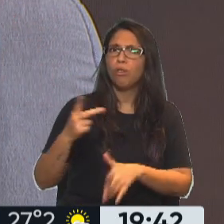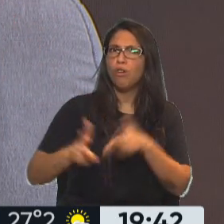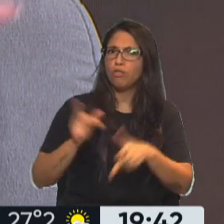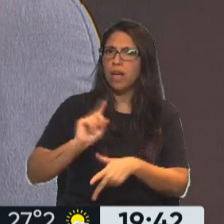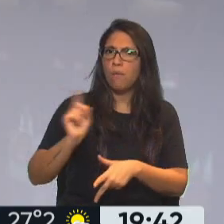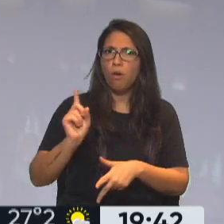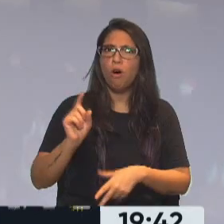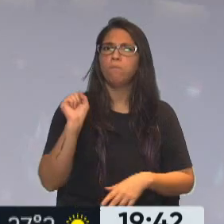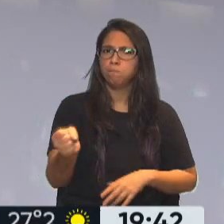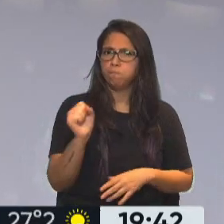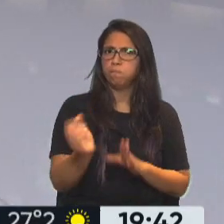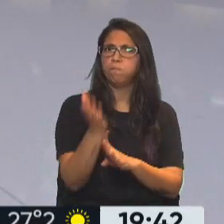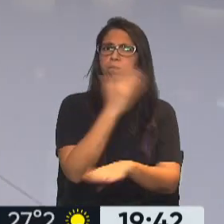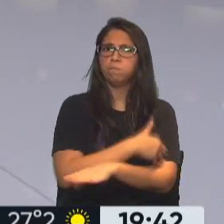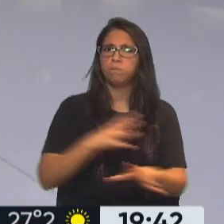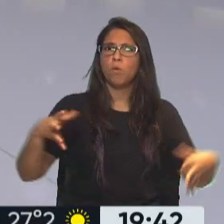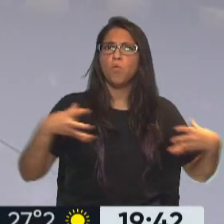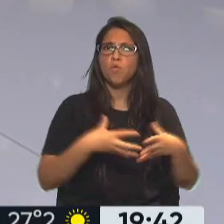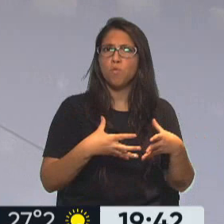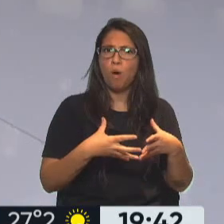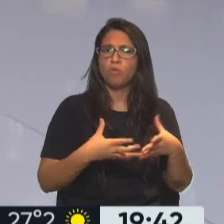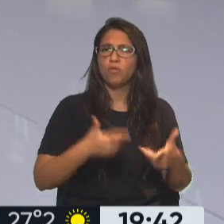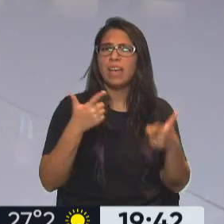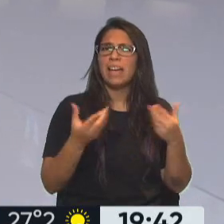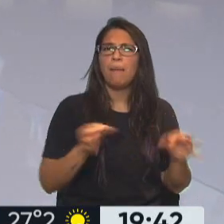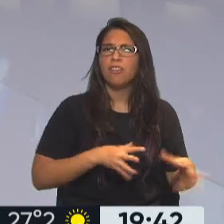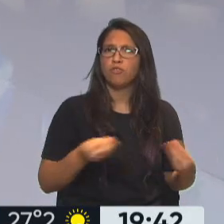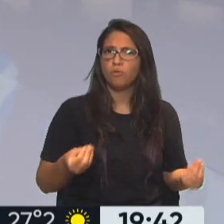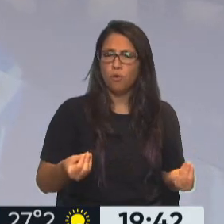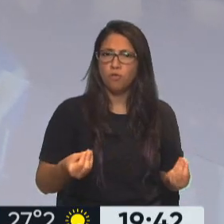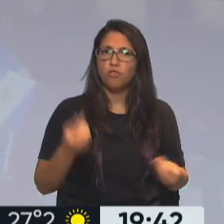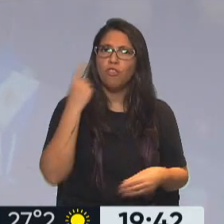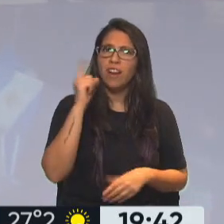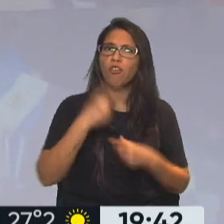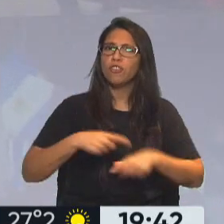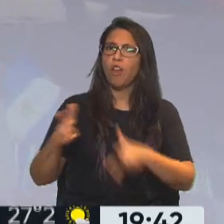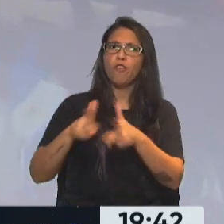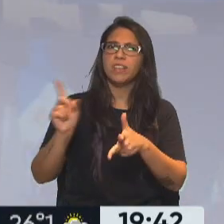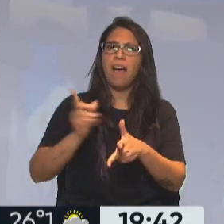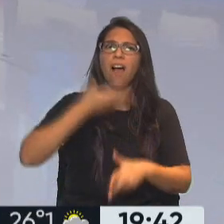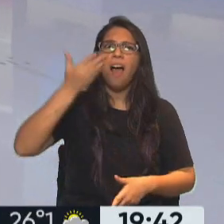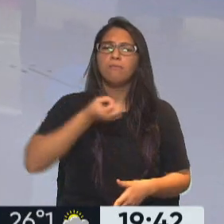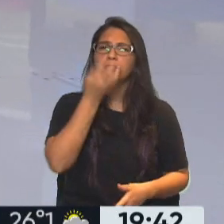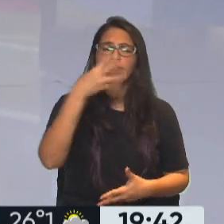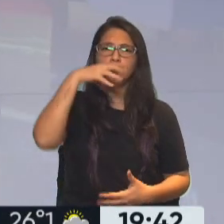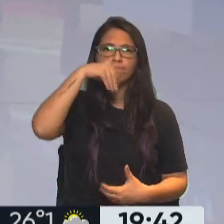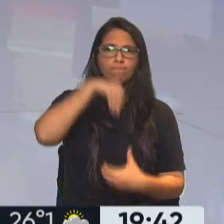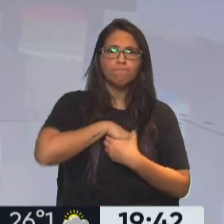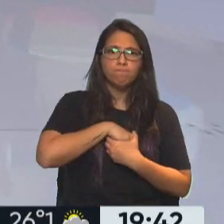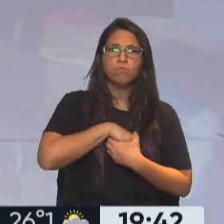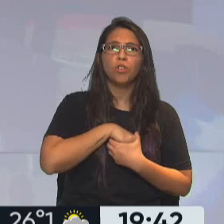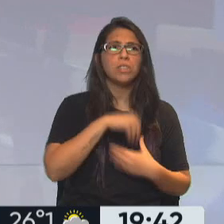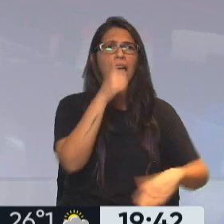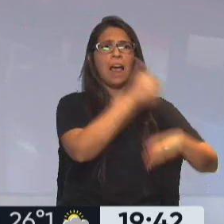democracia, qué sucedió con esos grupos armados. Y la verdad que yo creo que el tabú el no hablar, hace que hoy en día un candidato